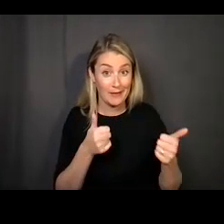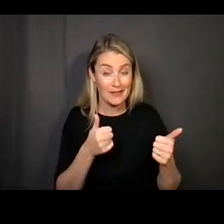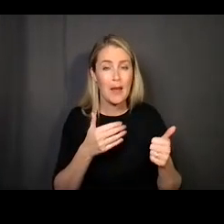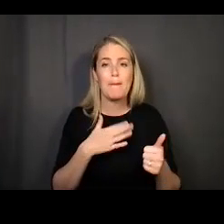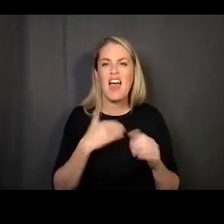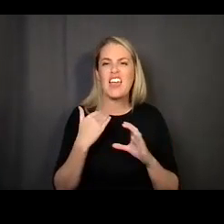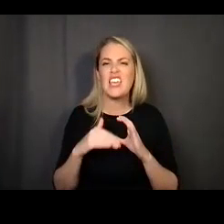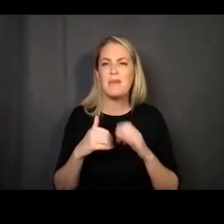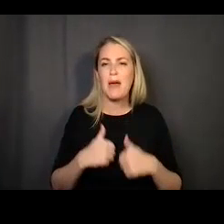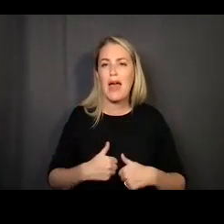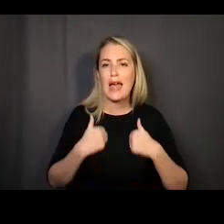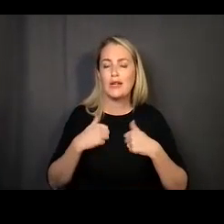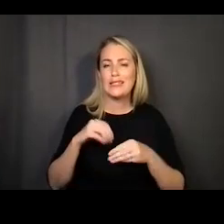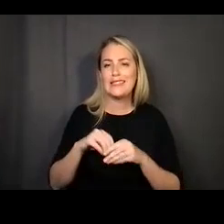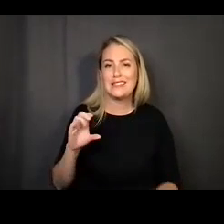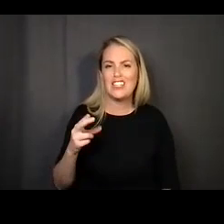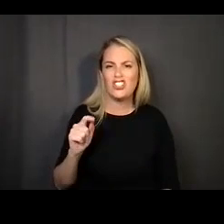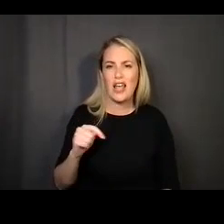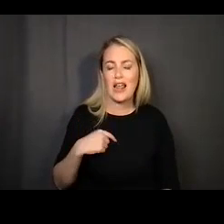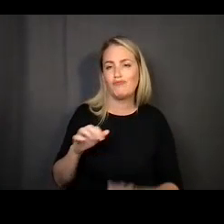Bueno, en la última página